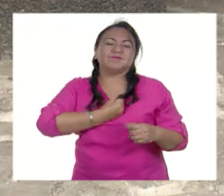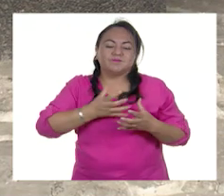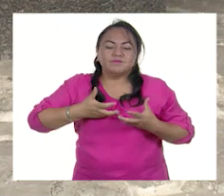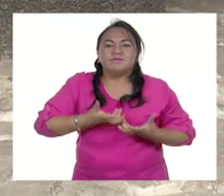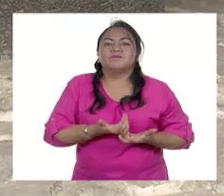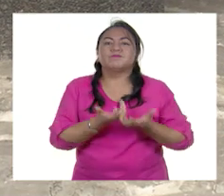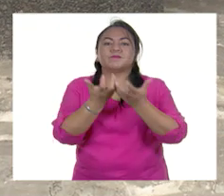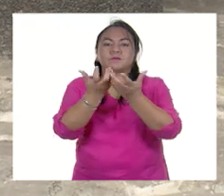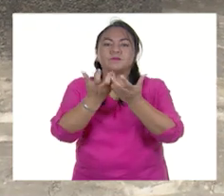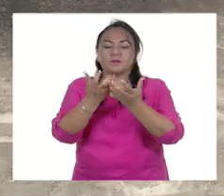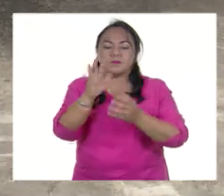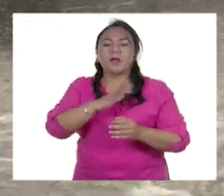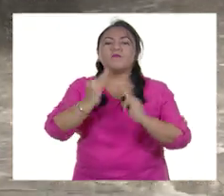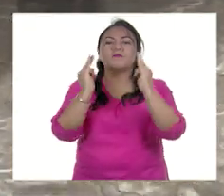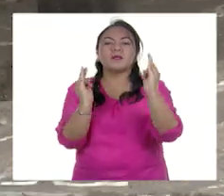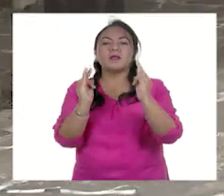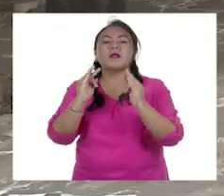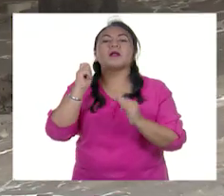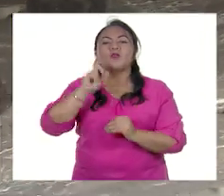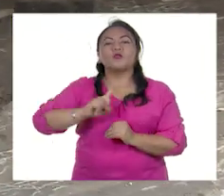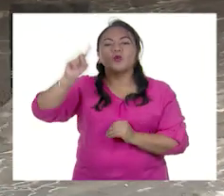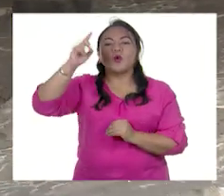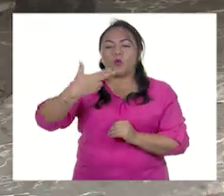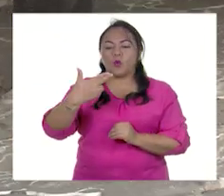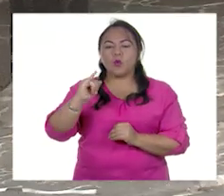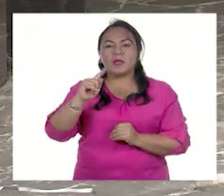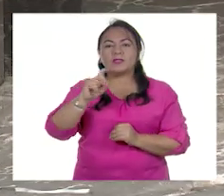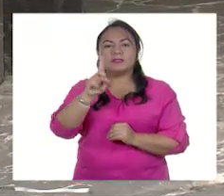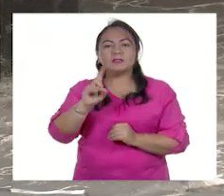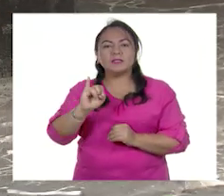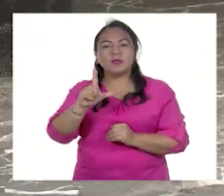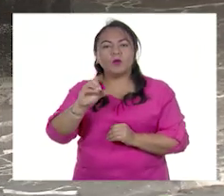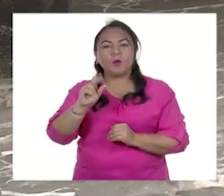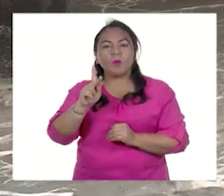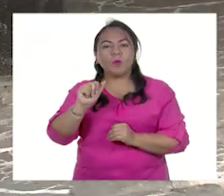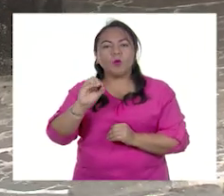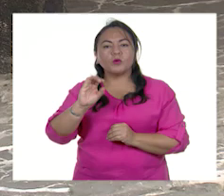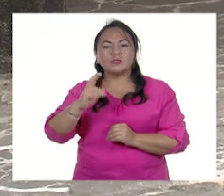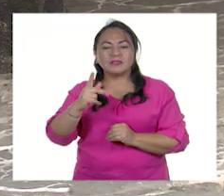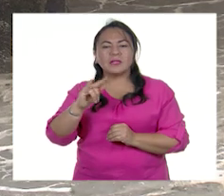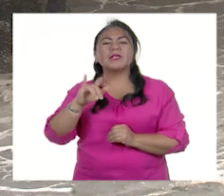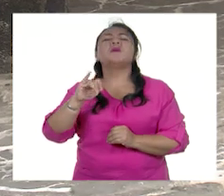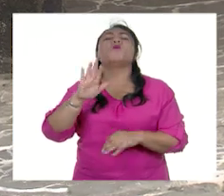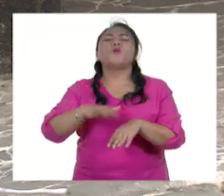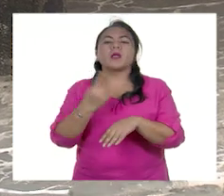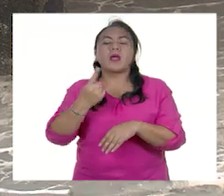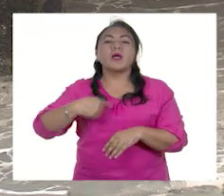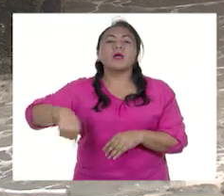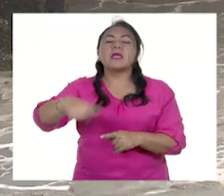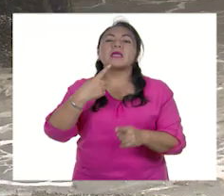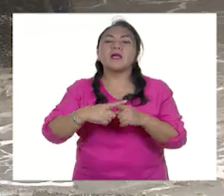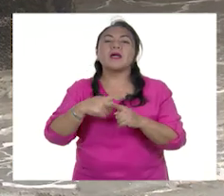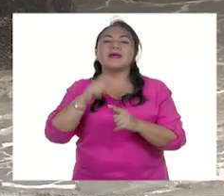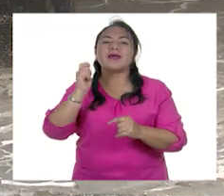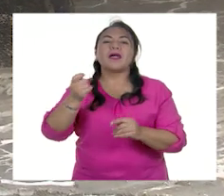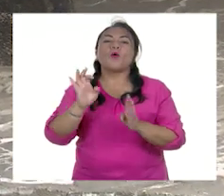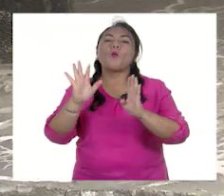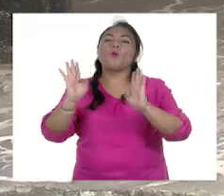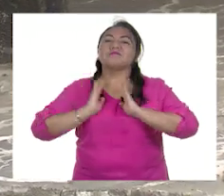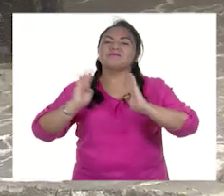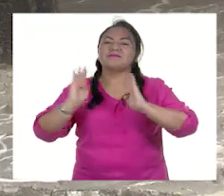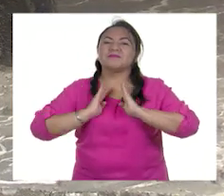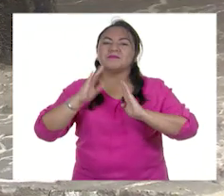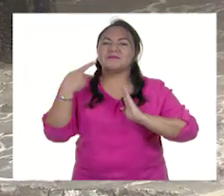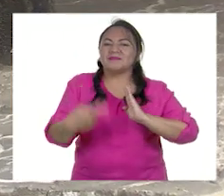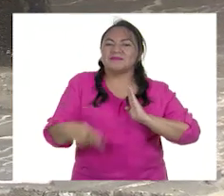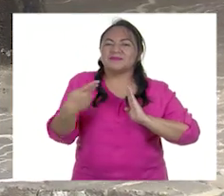Huitzilopochtli, en el lado sur, porque el sacrificio de guerreros cautivos lo hacían los mexicas principalmente en honor